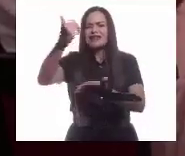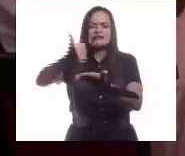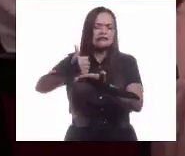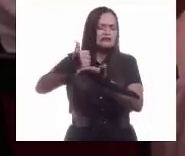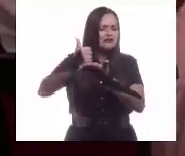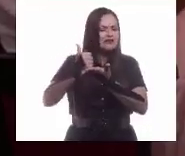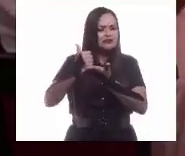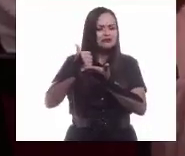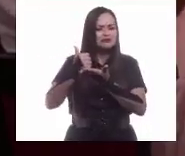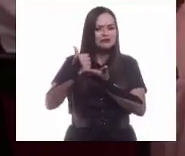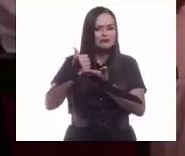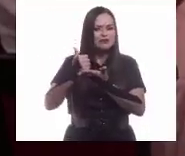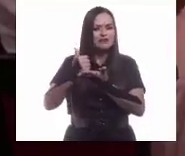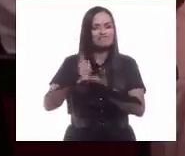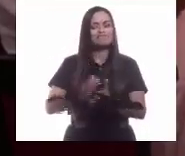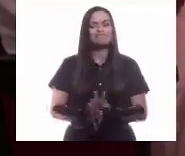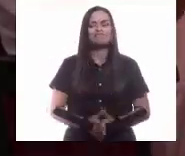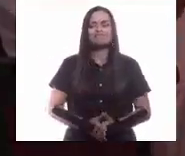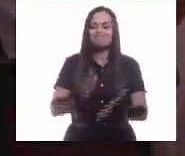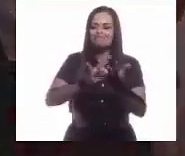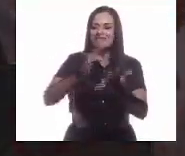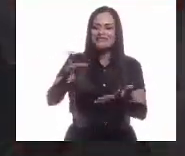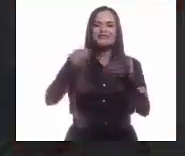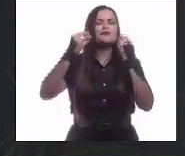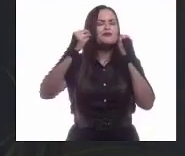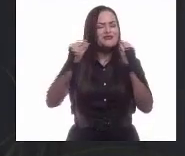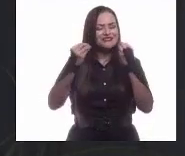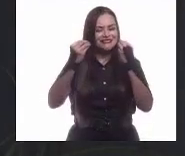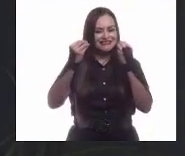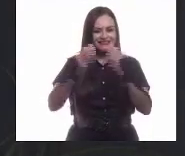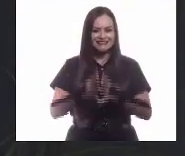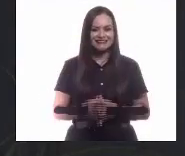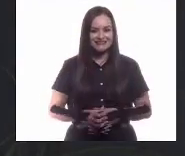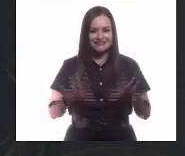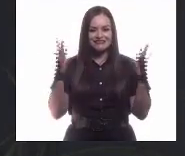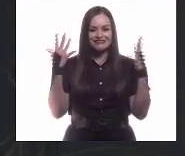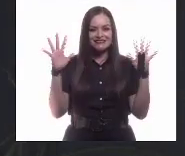con los mercados asiáticos. Muchas gracias, señor Secretario.